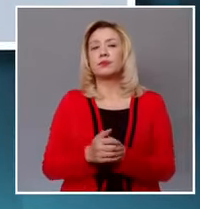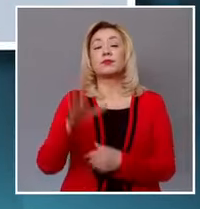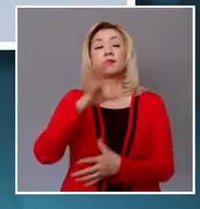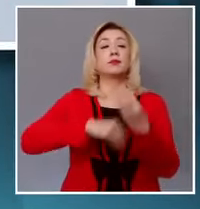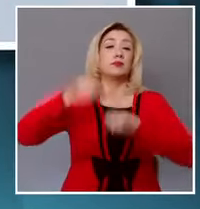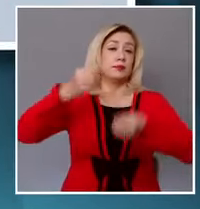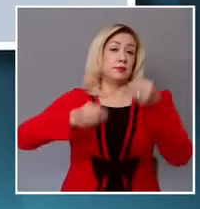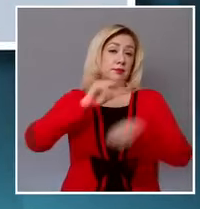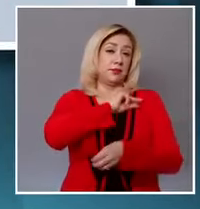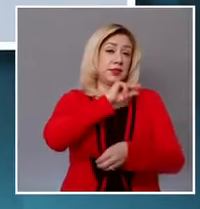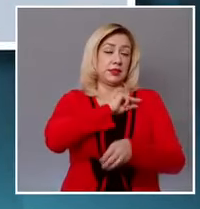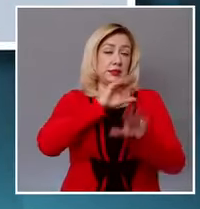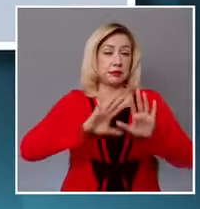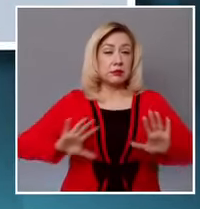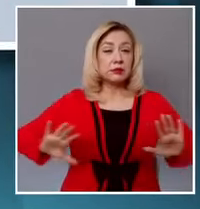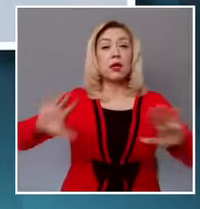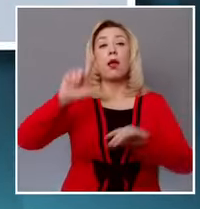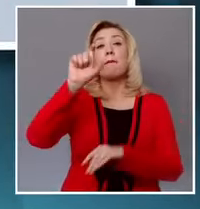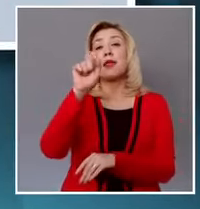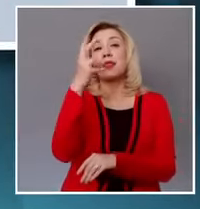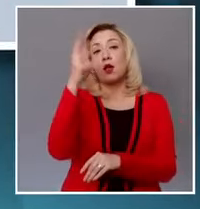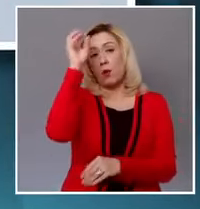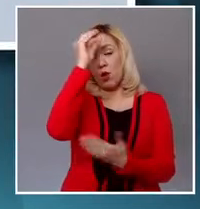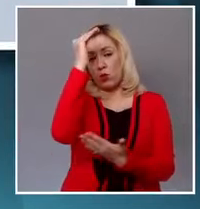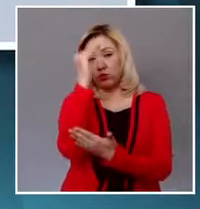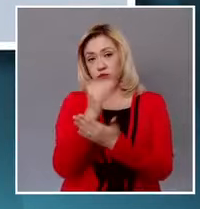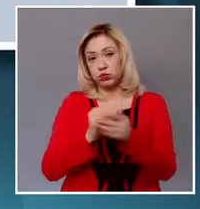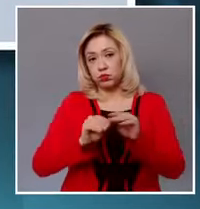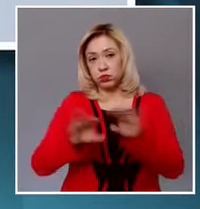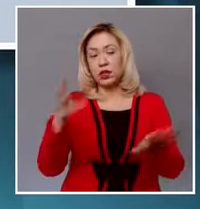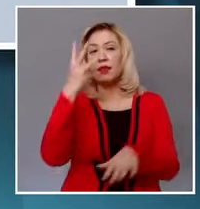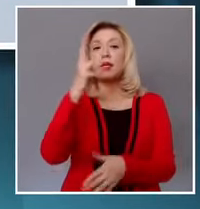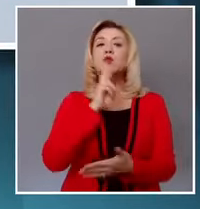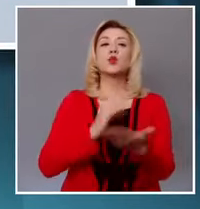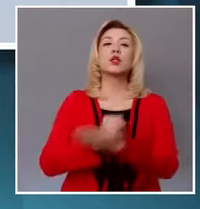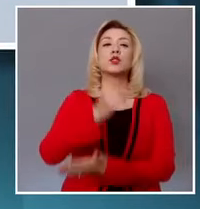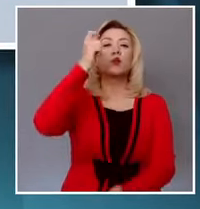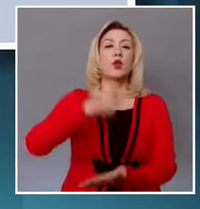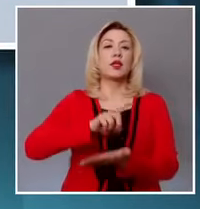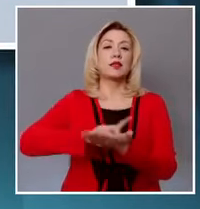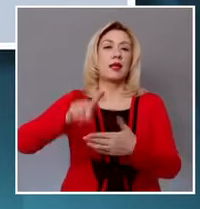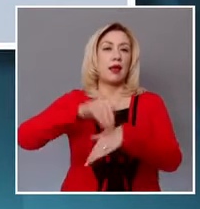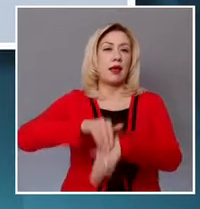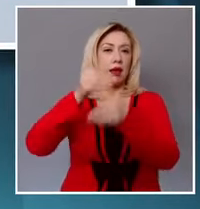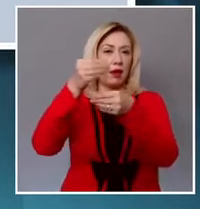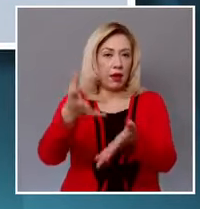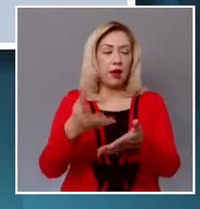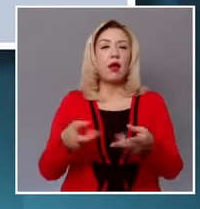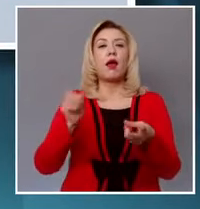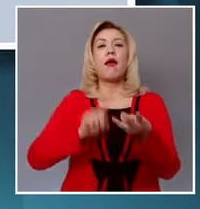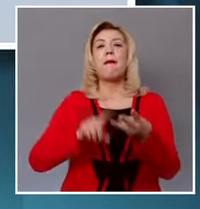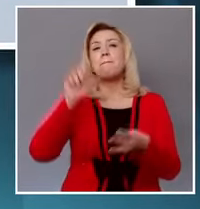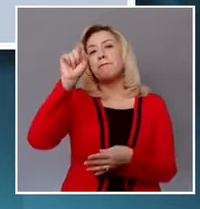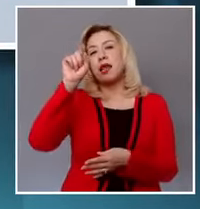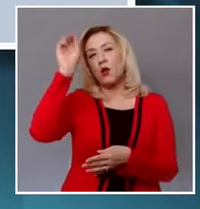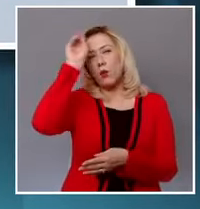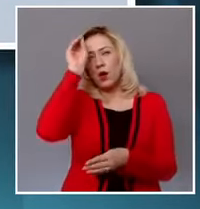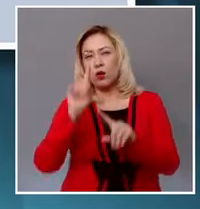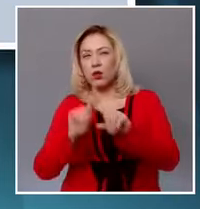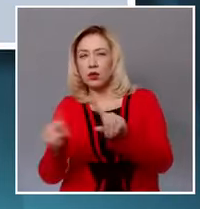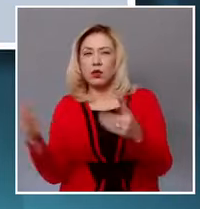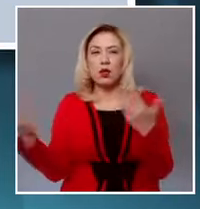publicaron 23 criterios, 3 jurisprudencias y 20 tesis aisladas en materia de audiencia en juicio oral, cadena